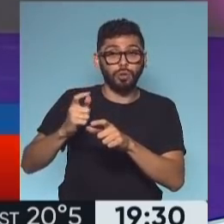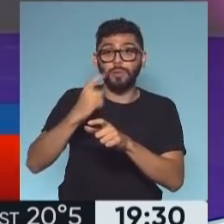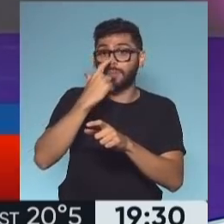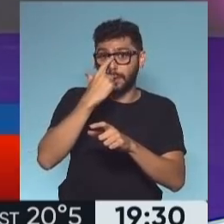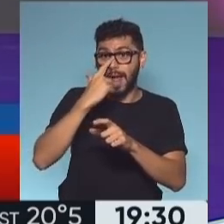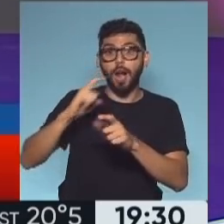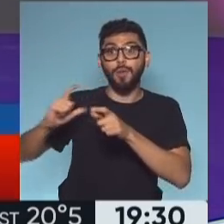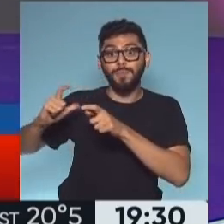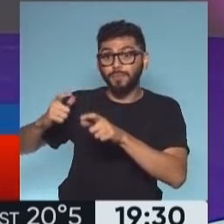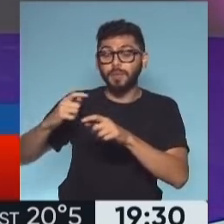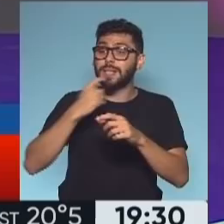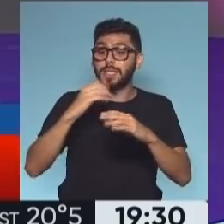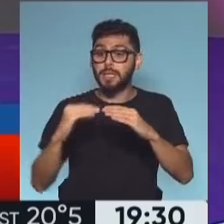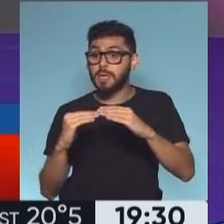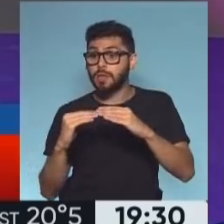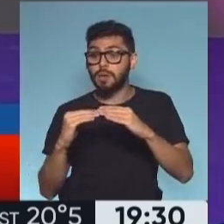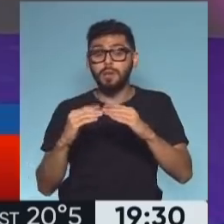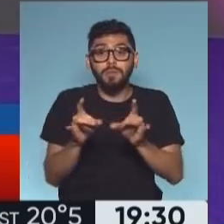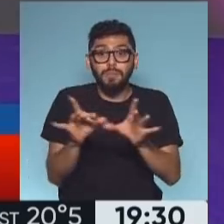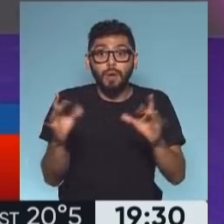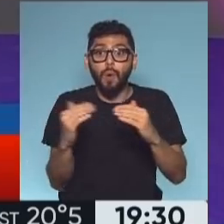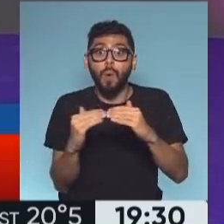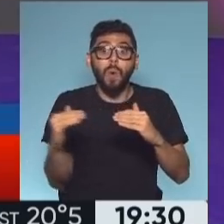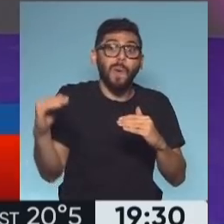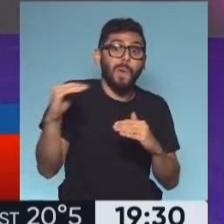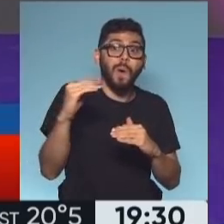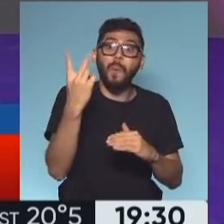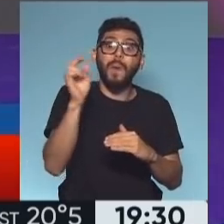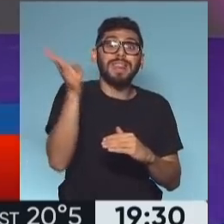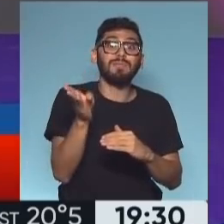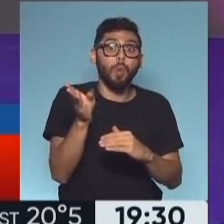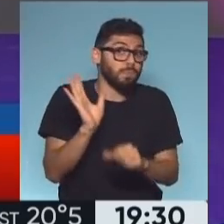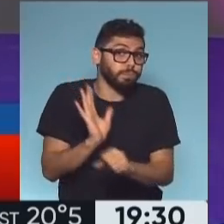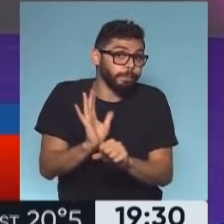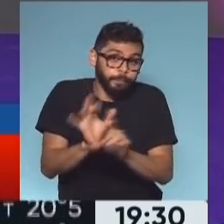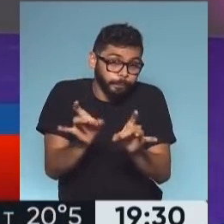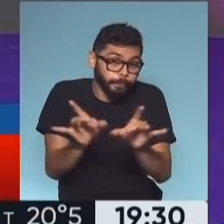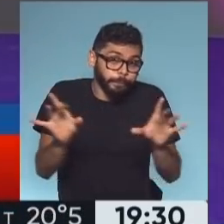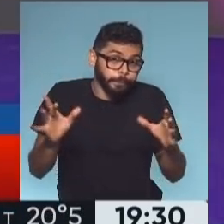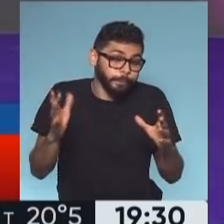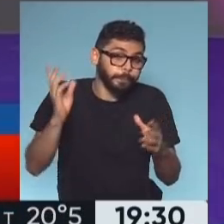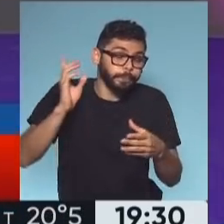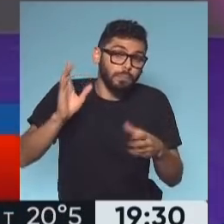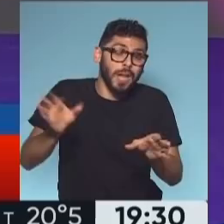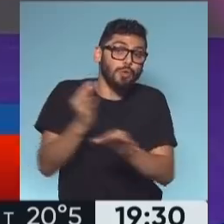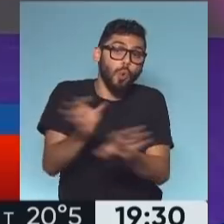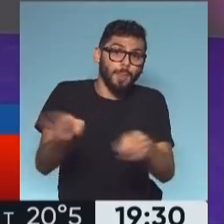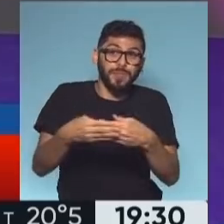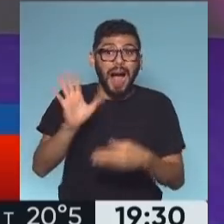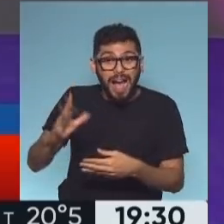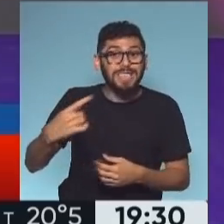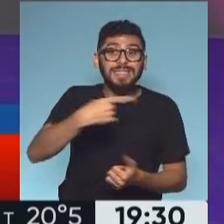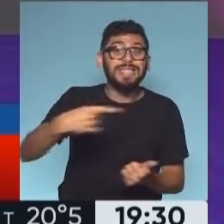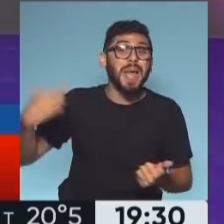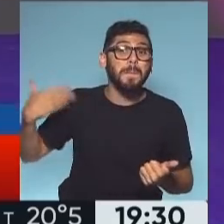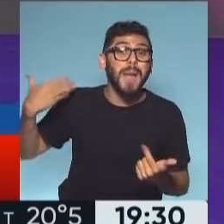diferencia de casos. Un incremento del 20%. Uh-huh. Sí, fíjese. Esto viene hace varias semanas así, ¿eh? Sí, fíjese.